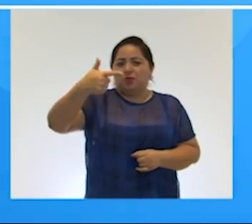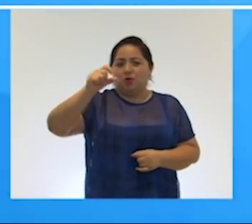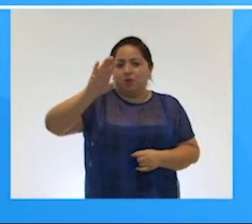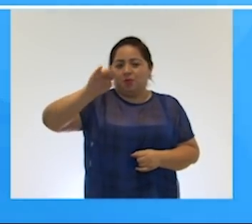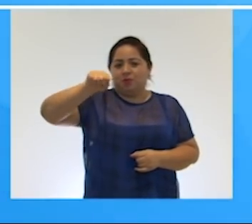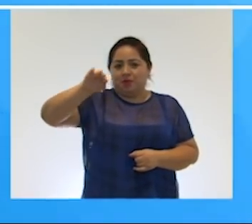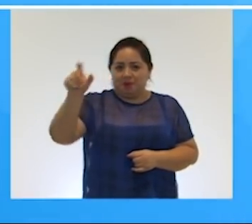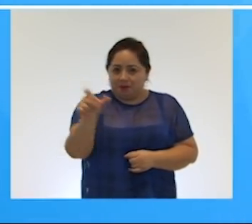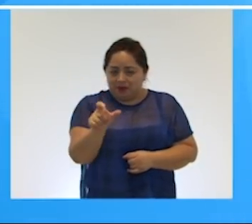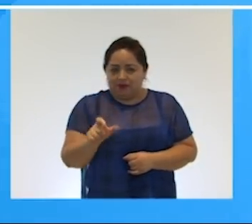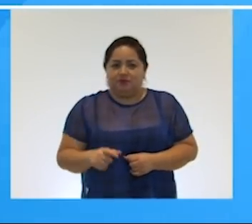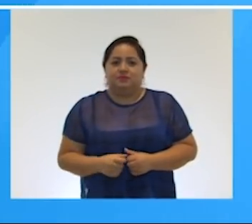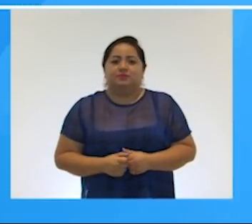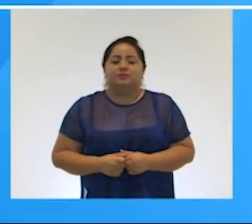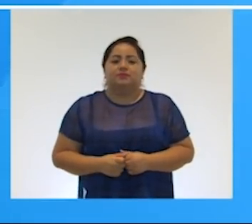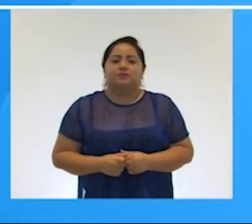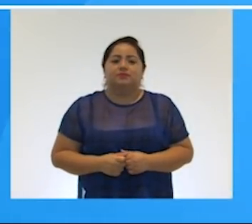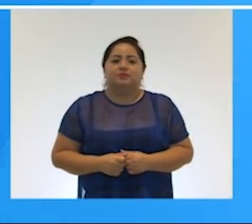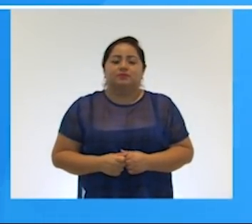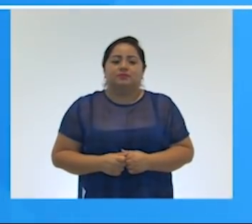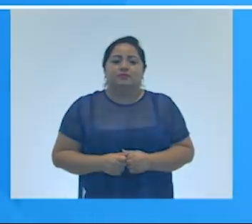conalitec.sep.gov.mx.